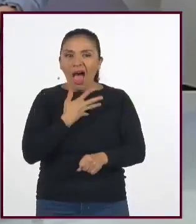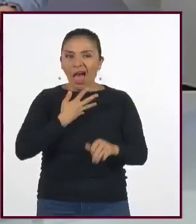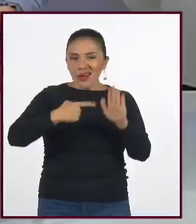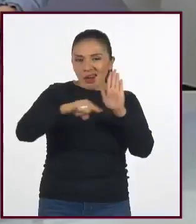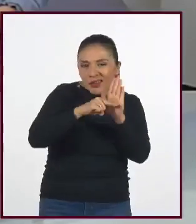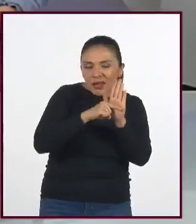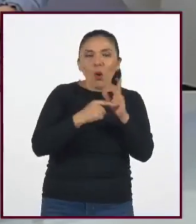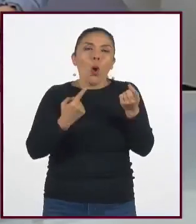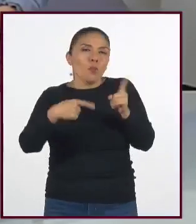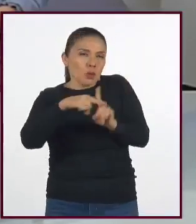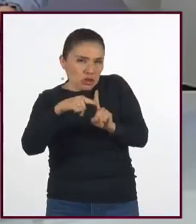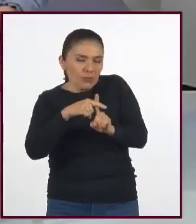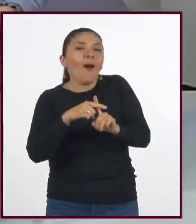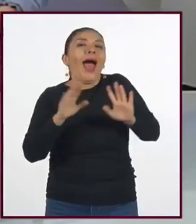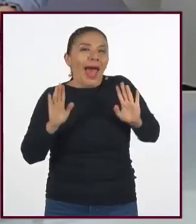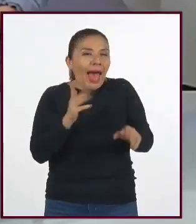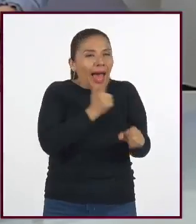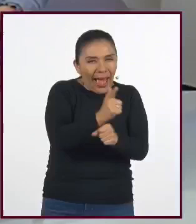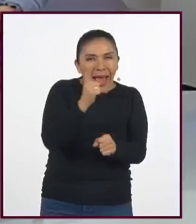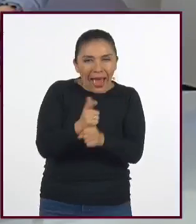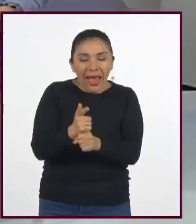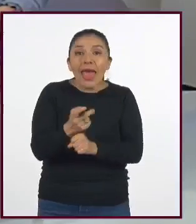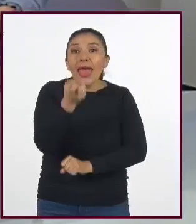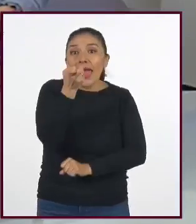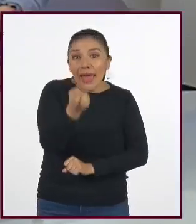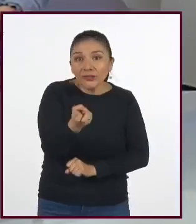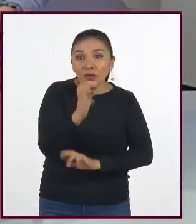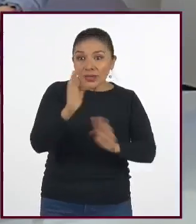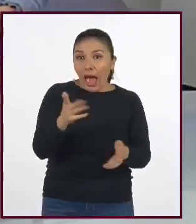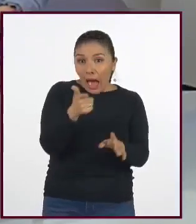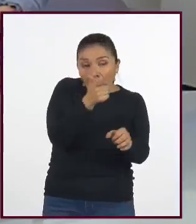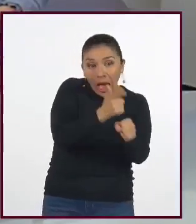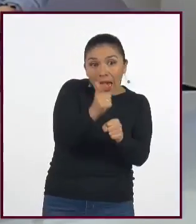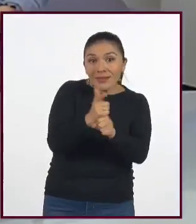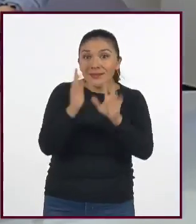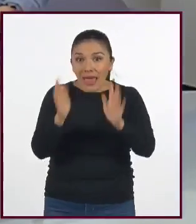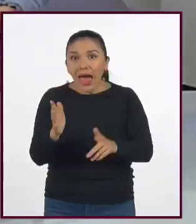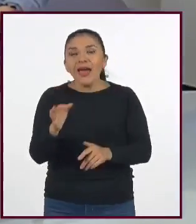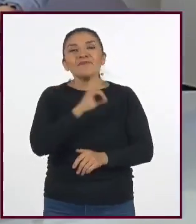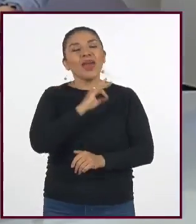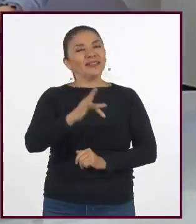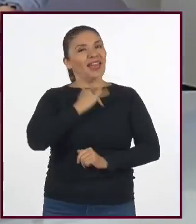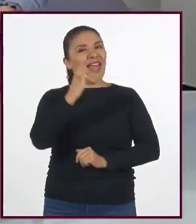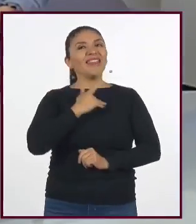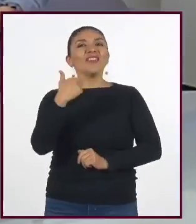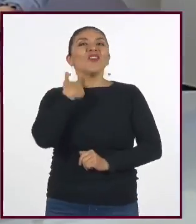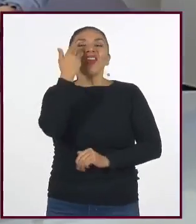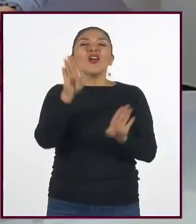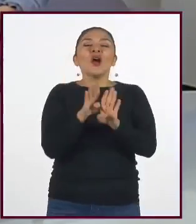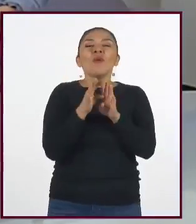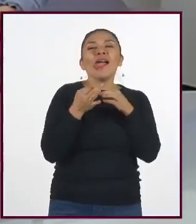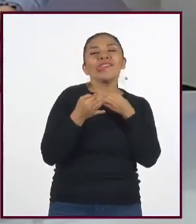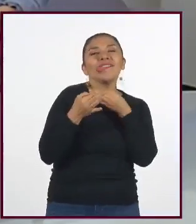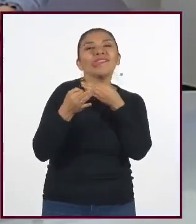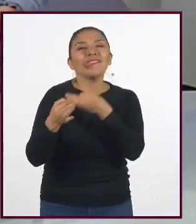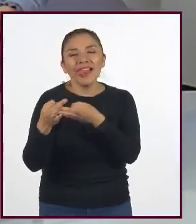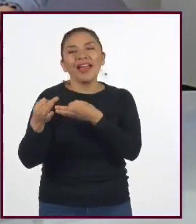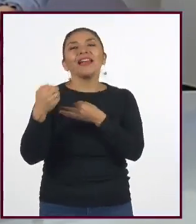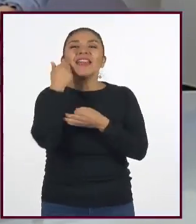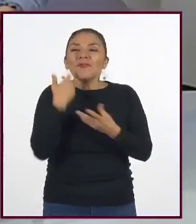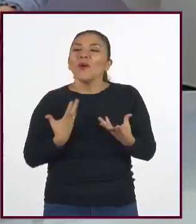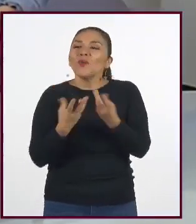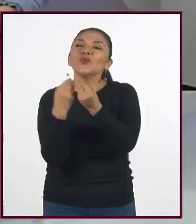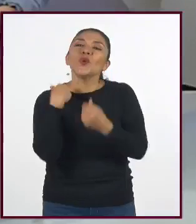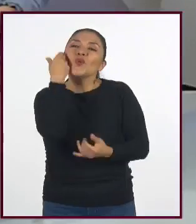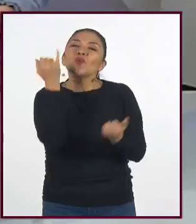positivo, y entonces que eso te atraiga, ¿no? Que eso te jale. Entonces, es